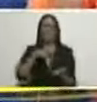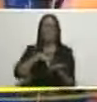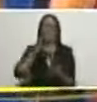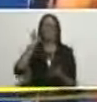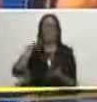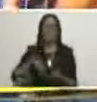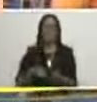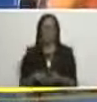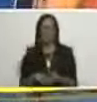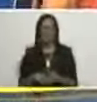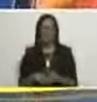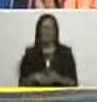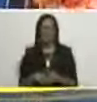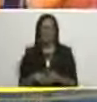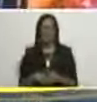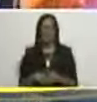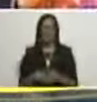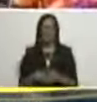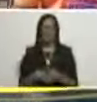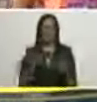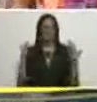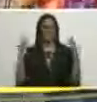también.